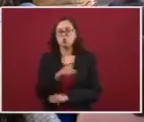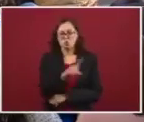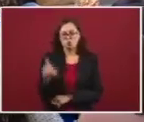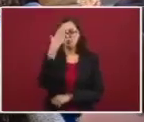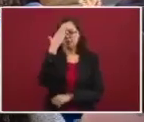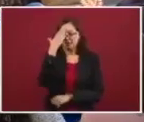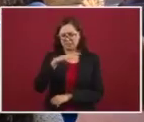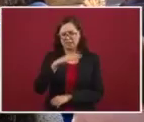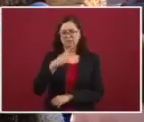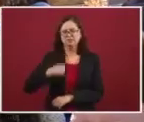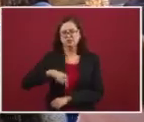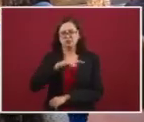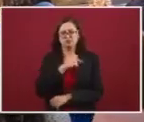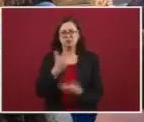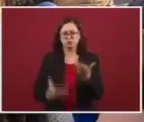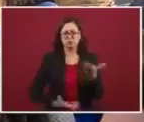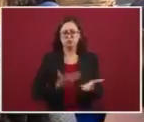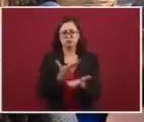algunos bienes inmuebles